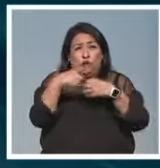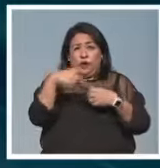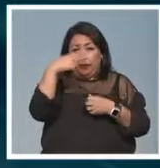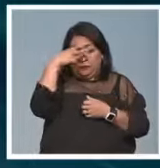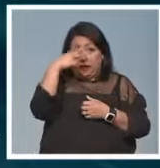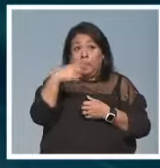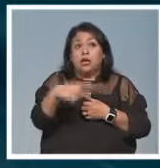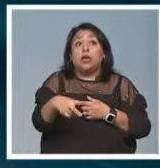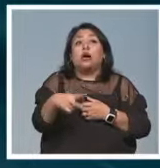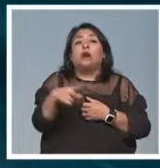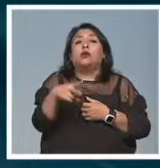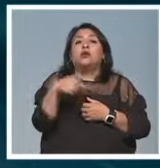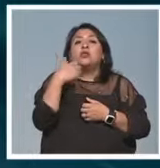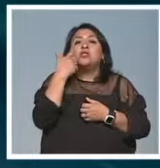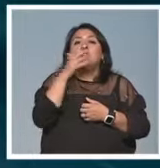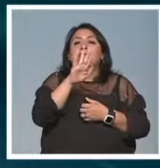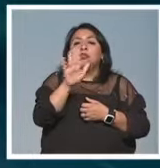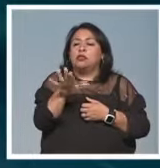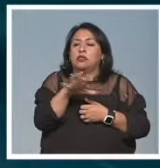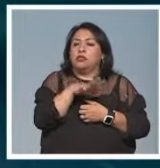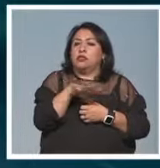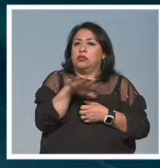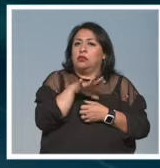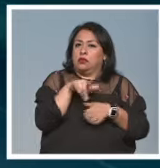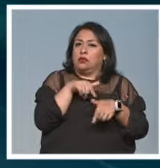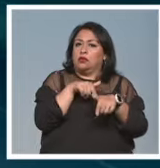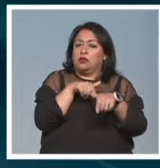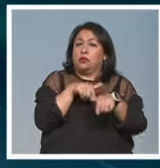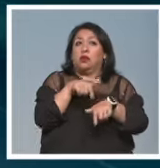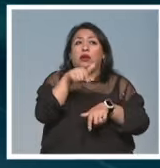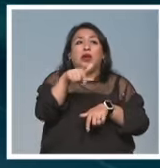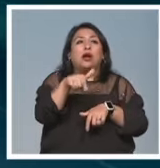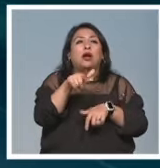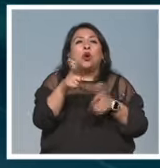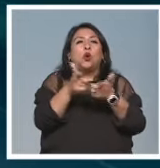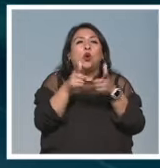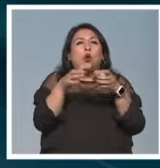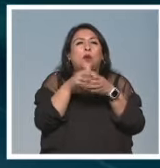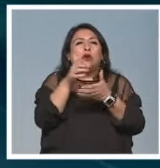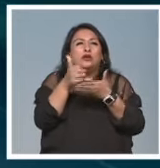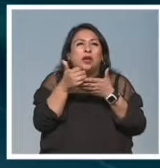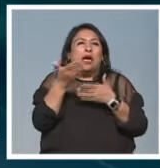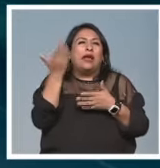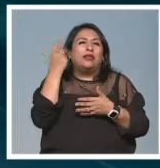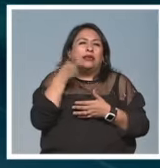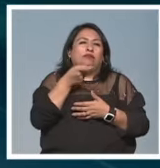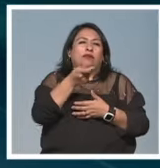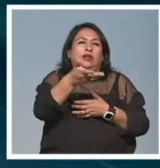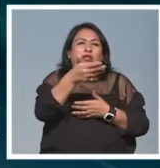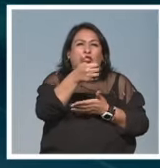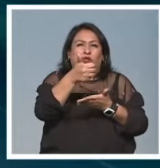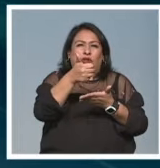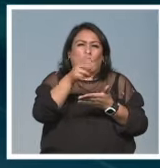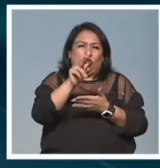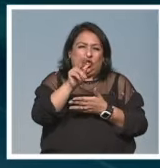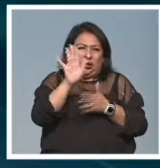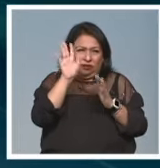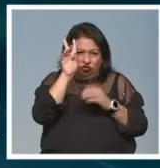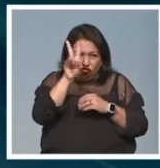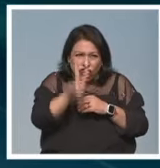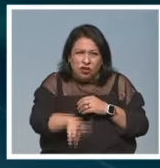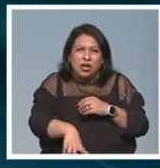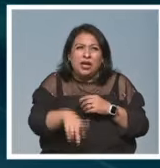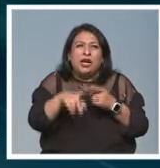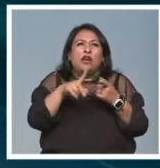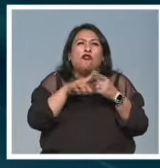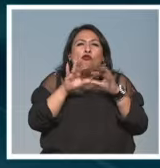mexicano que se niega a morir. Ya no es una tribu urbana como se le podía llamar en los 80, ¿no? Ya es realmente un